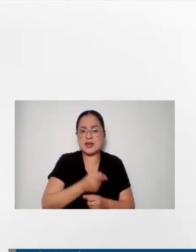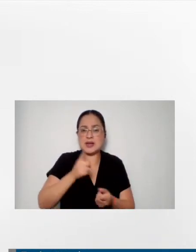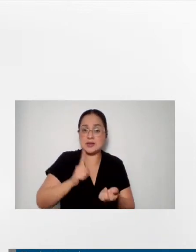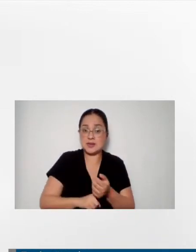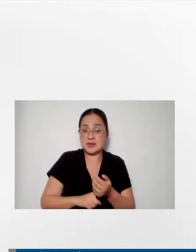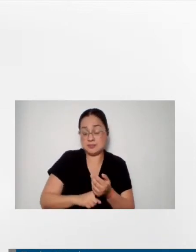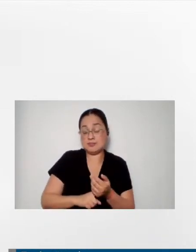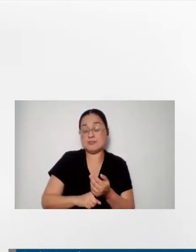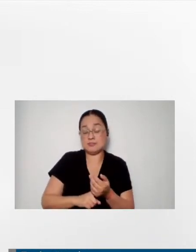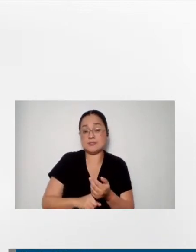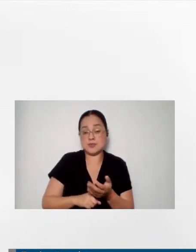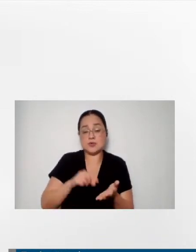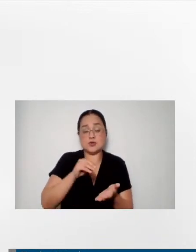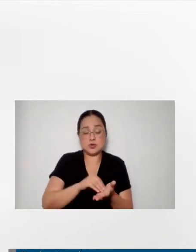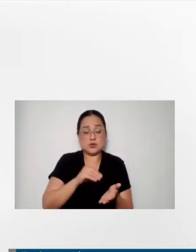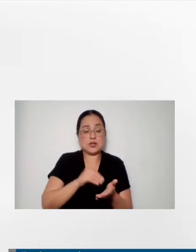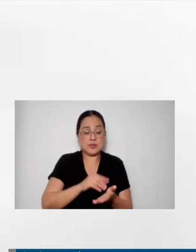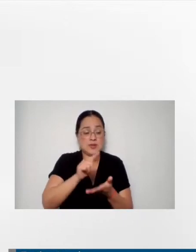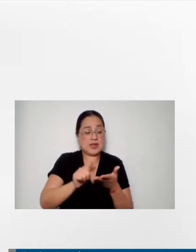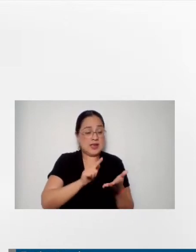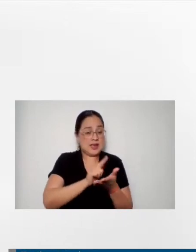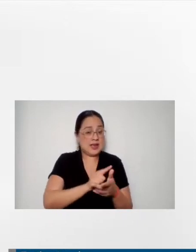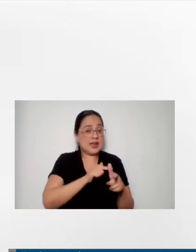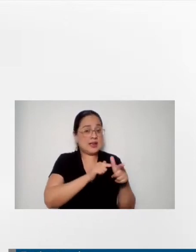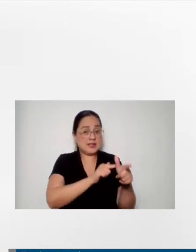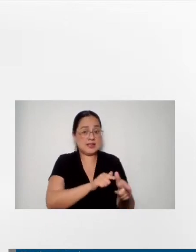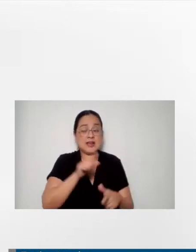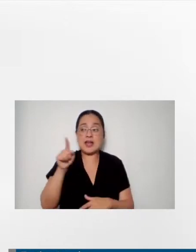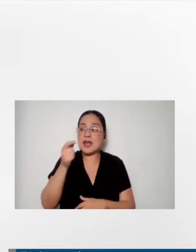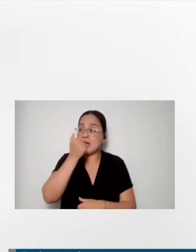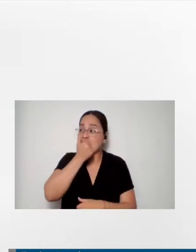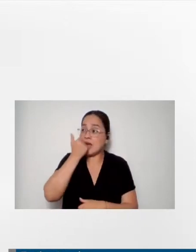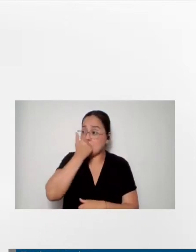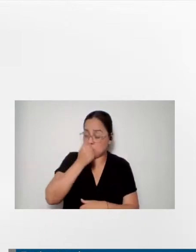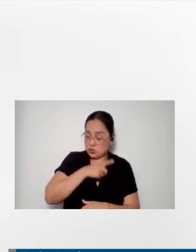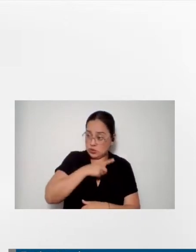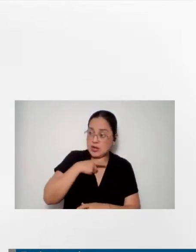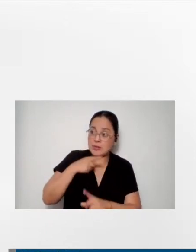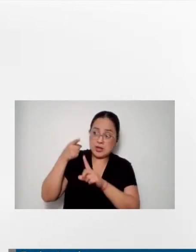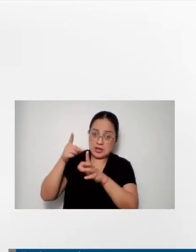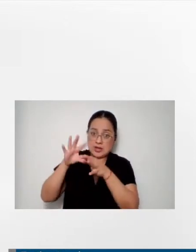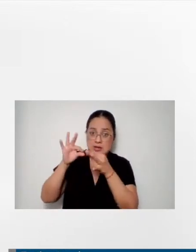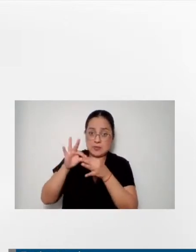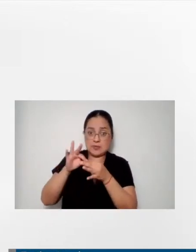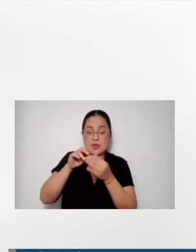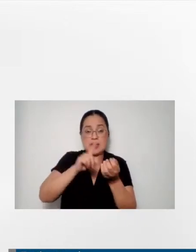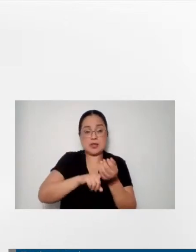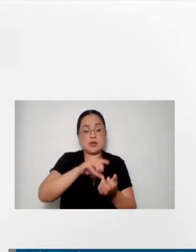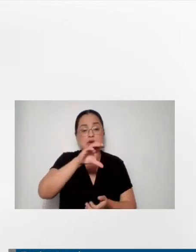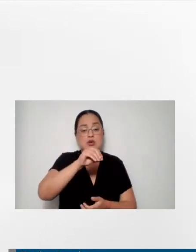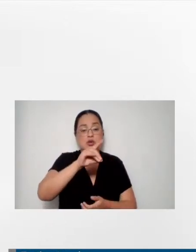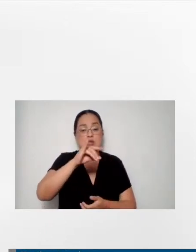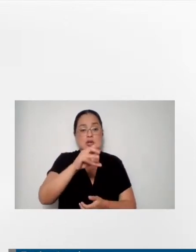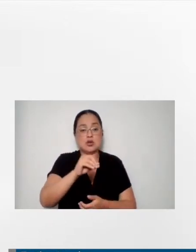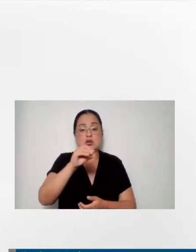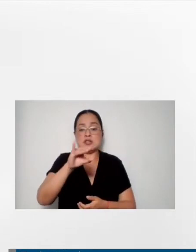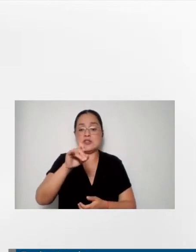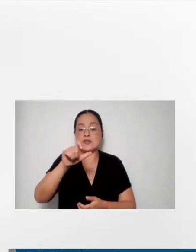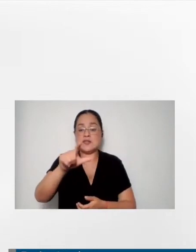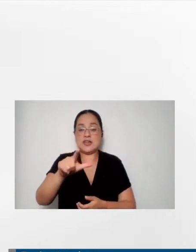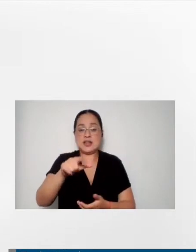jurídicas vigentes y por lo tanto a los estudiantes hay que explicarles eso. Es que si leen el Código Civil, solamente